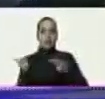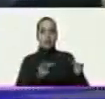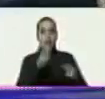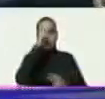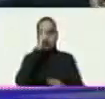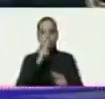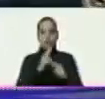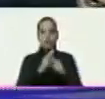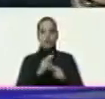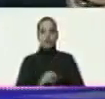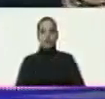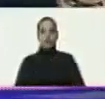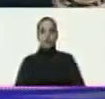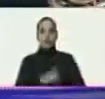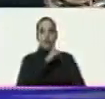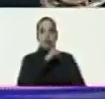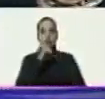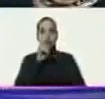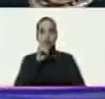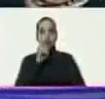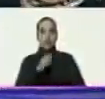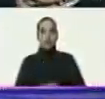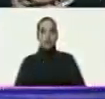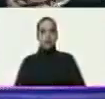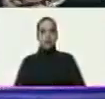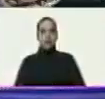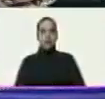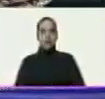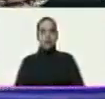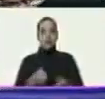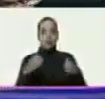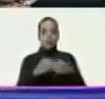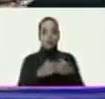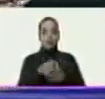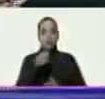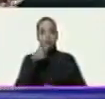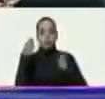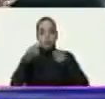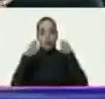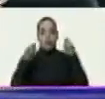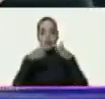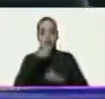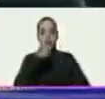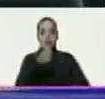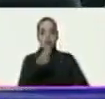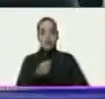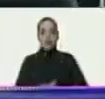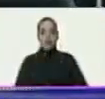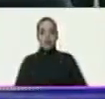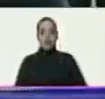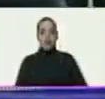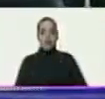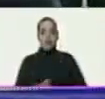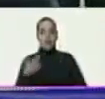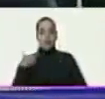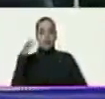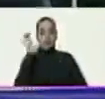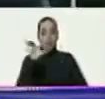honor. En nombre de la Administración Estatal de Prensa y Publicaciones de la República Popular